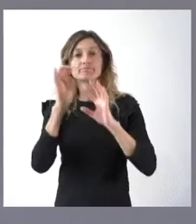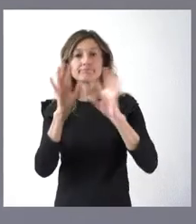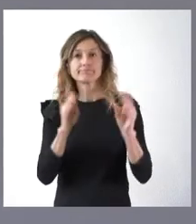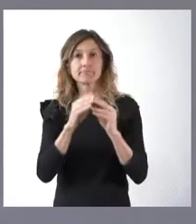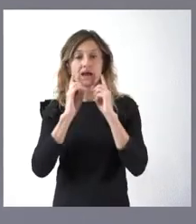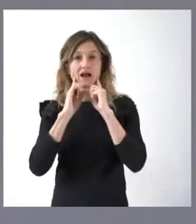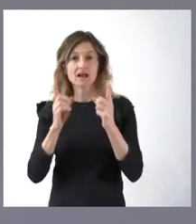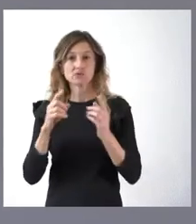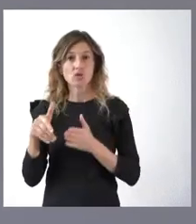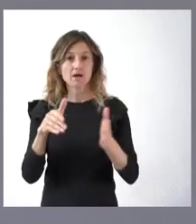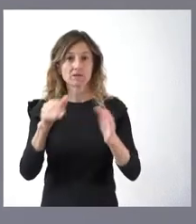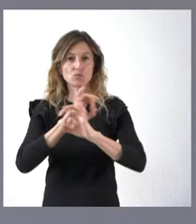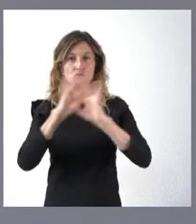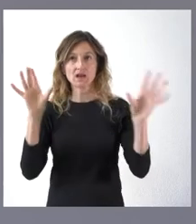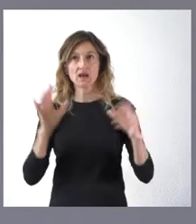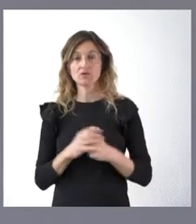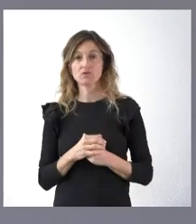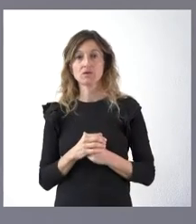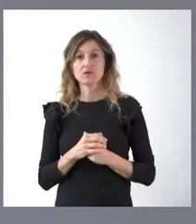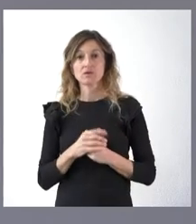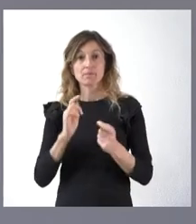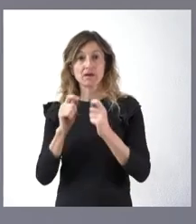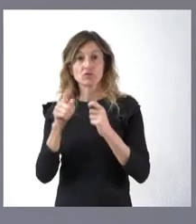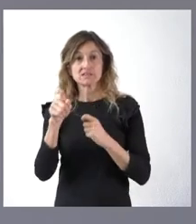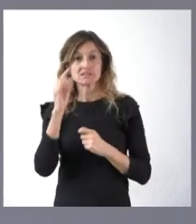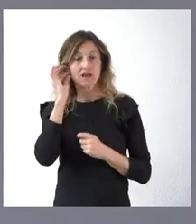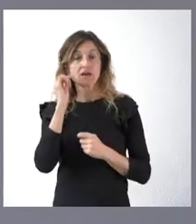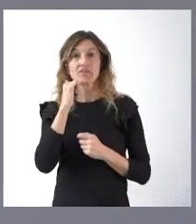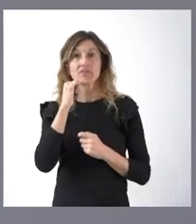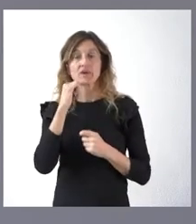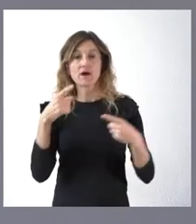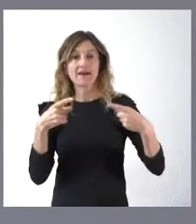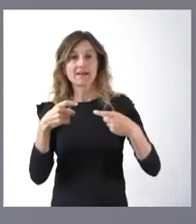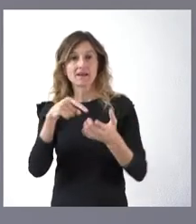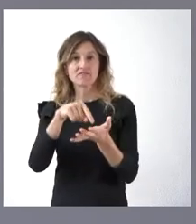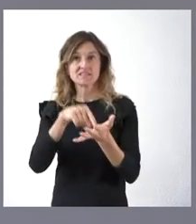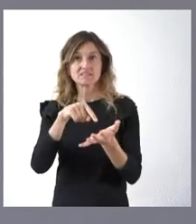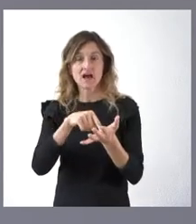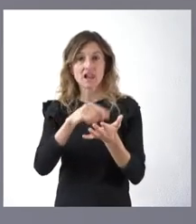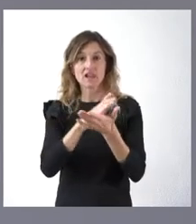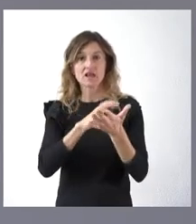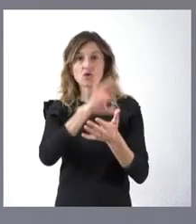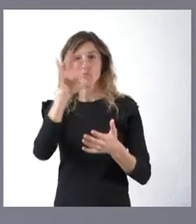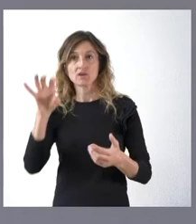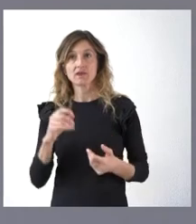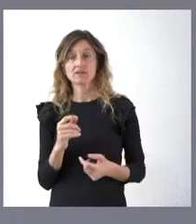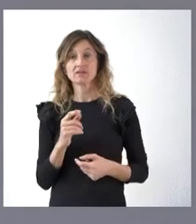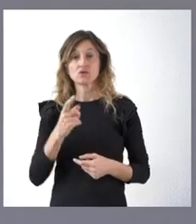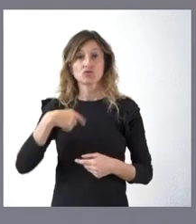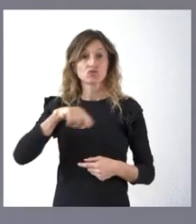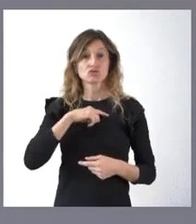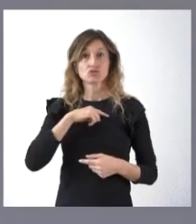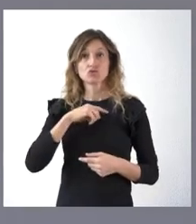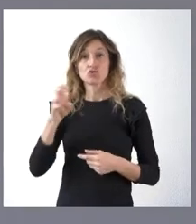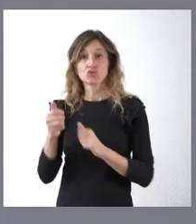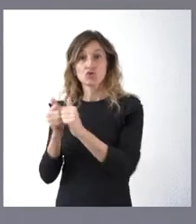sí que tenemos la hoja de ruta Clara era una compañera suya a la que decía que hay una cierta guerra fiscal entre comunidades autónomas nosotros no estamos copiando lo